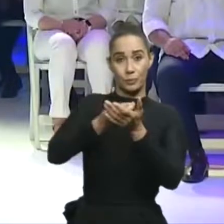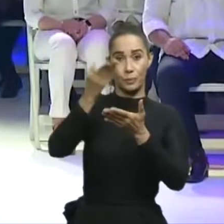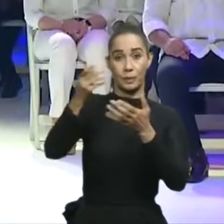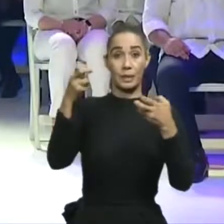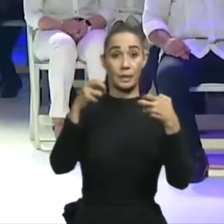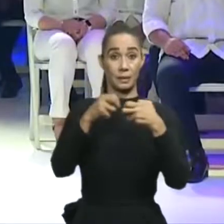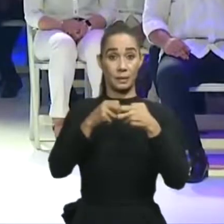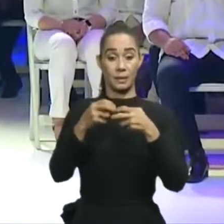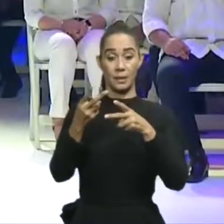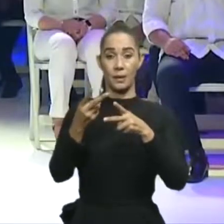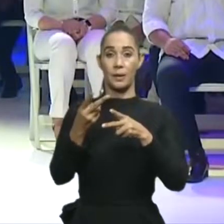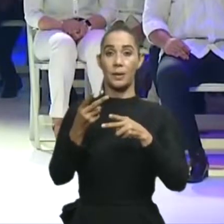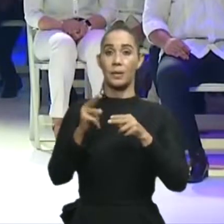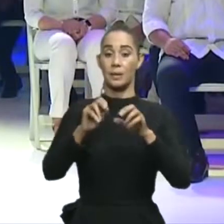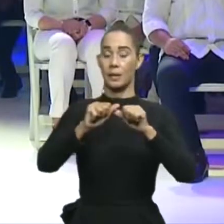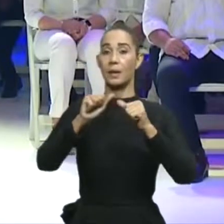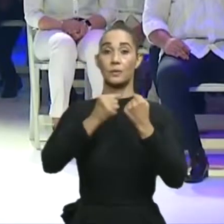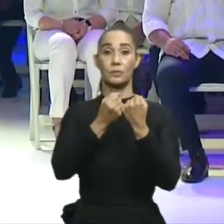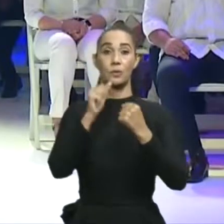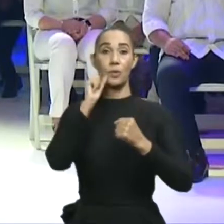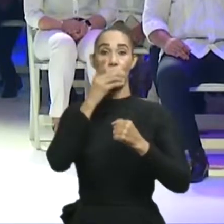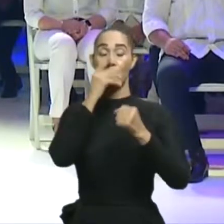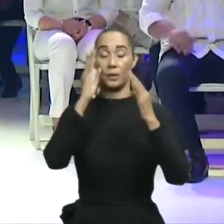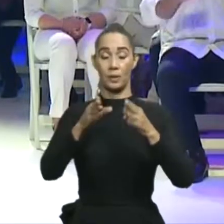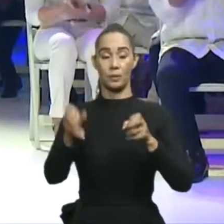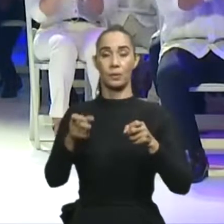proteger a la población y a las pequeñas y medianas empresas